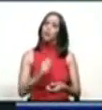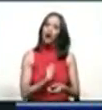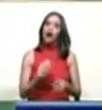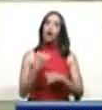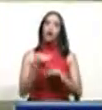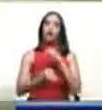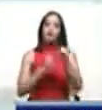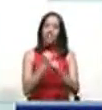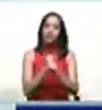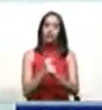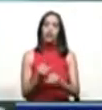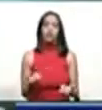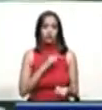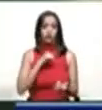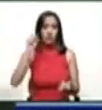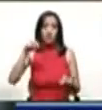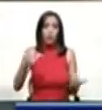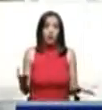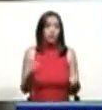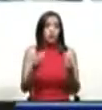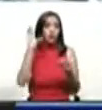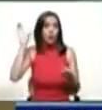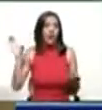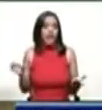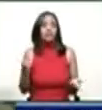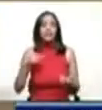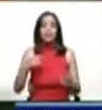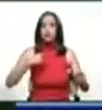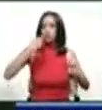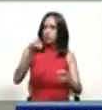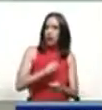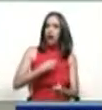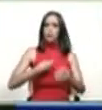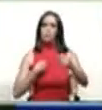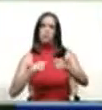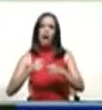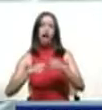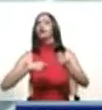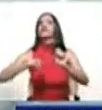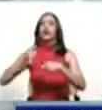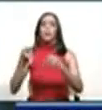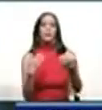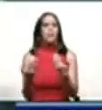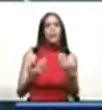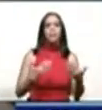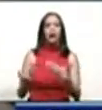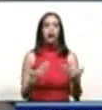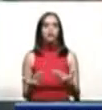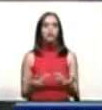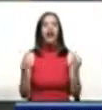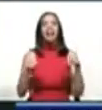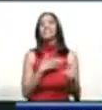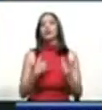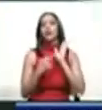cierto, pero es que muchos países del mundo necesitan hacer inversiones aquí. Es decir, es inversión de interés mutuo. Aquí quisieron presentarnos